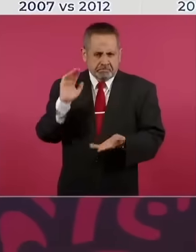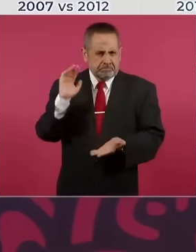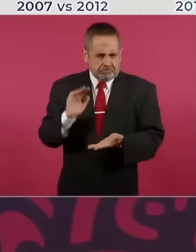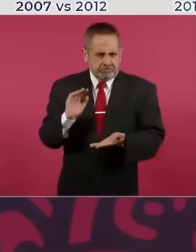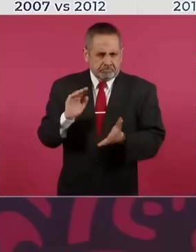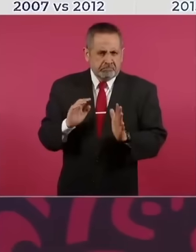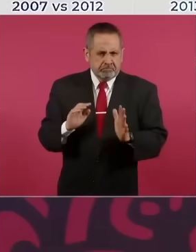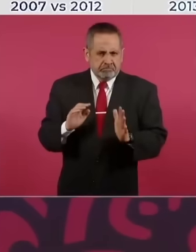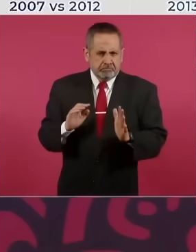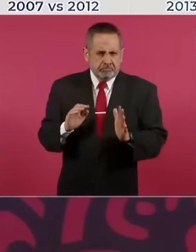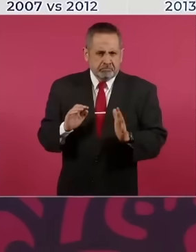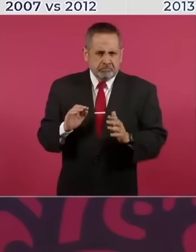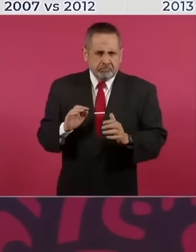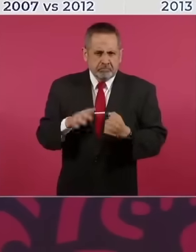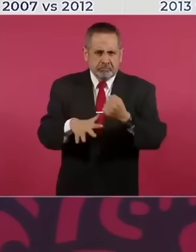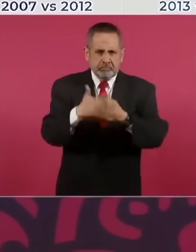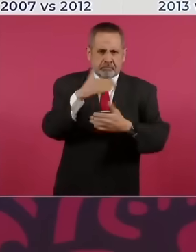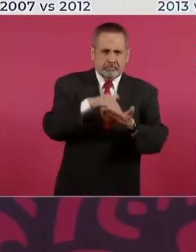de